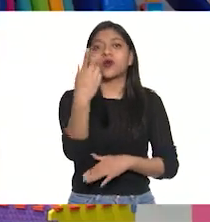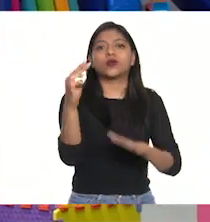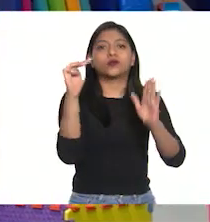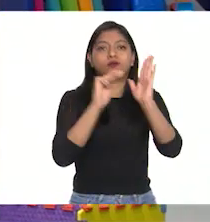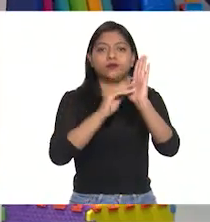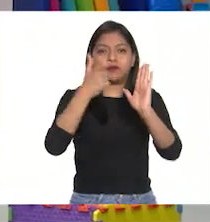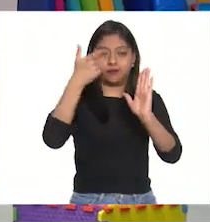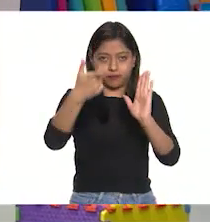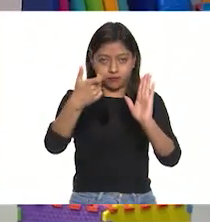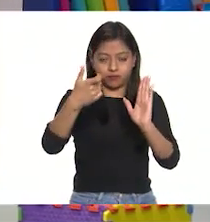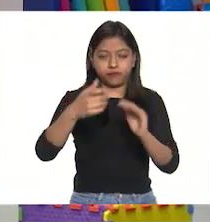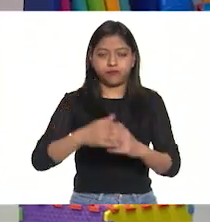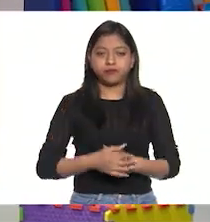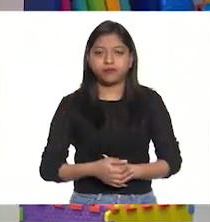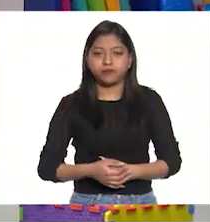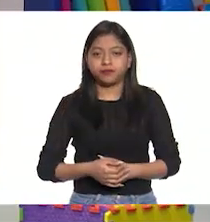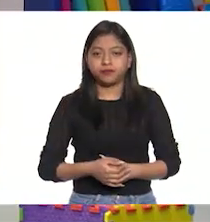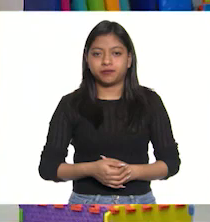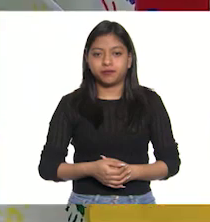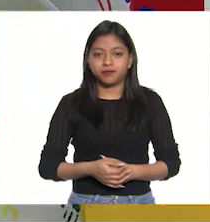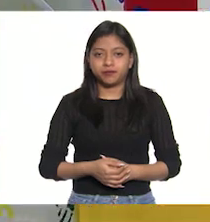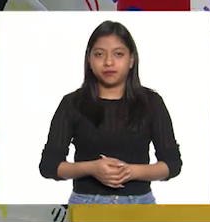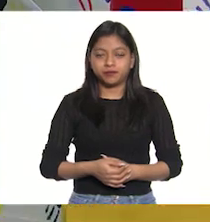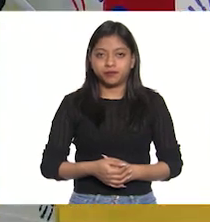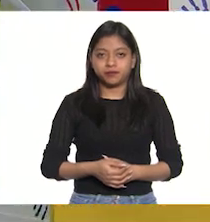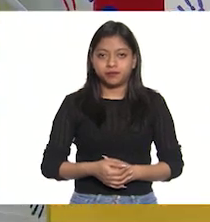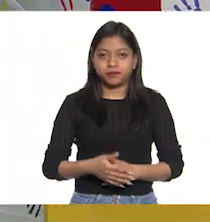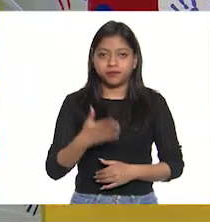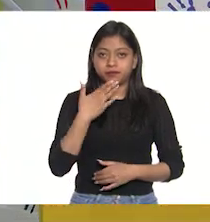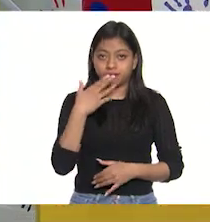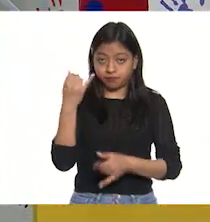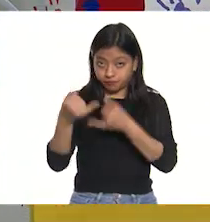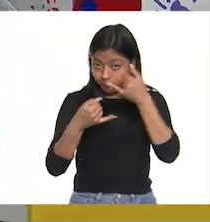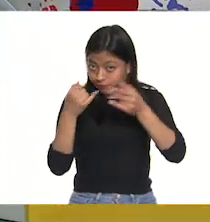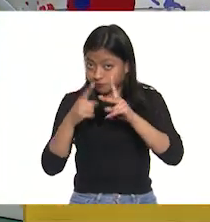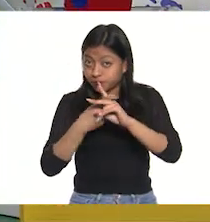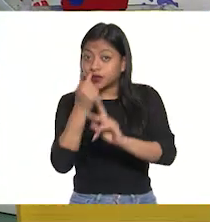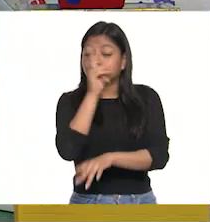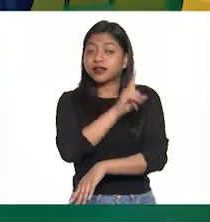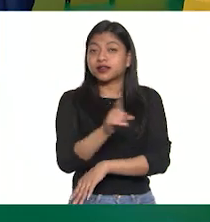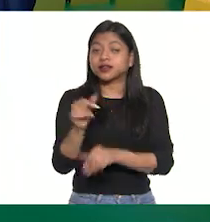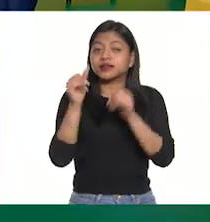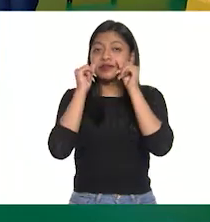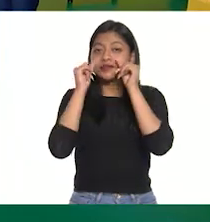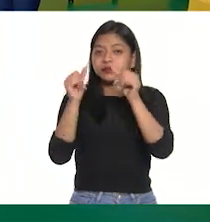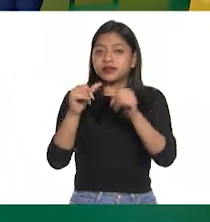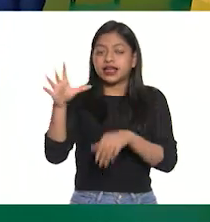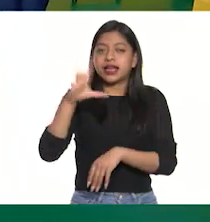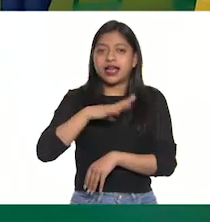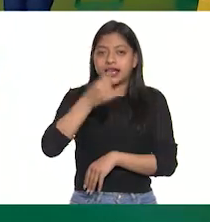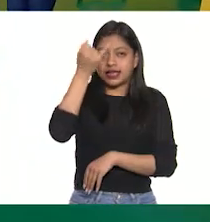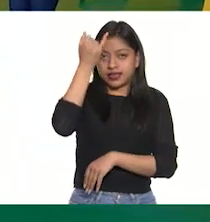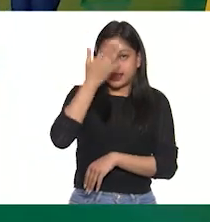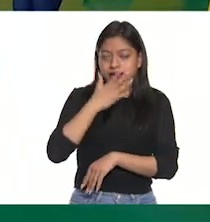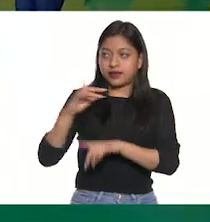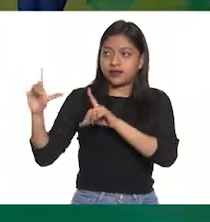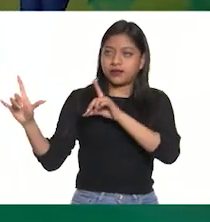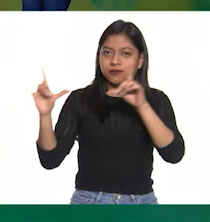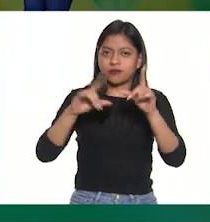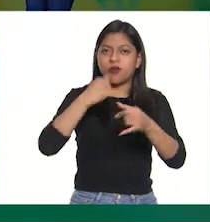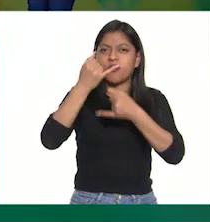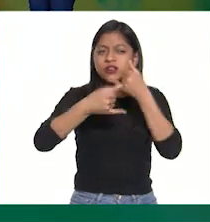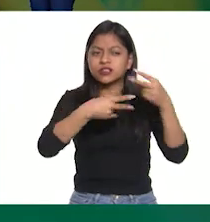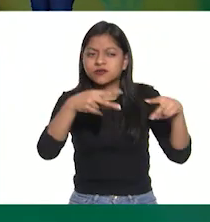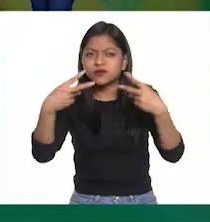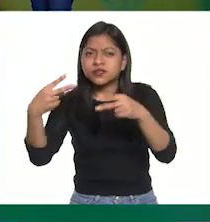1000 pesos. 1000 pesos. Bueno, vamos a empezar a jugar, pero tenemos que ver algunas imágenes de la juguetería.